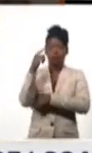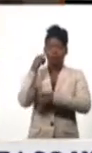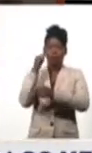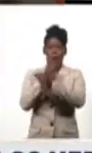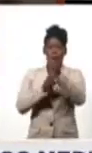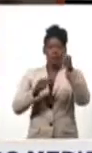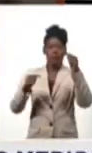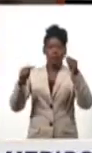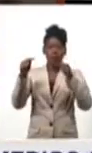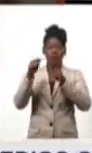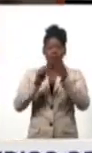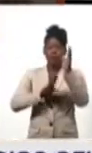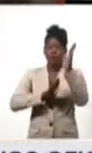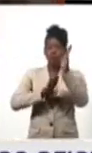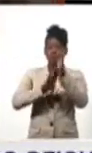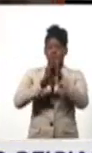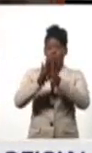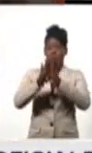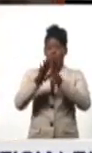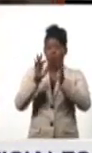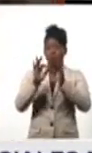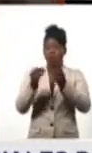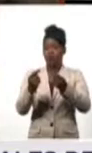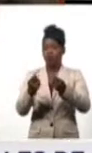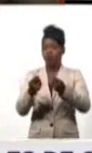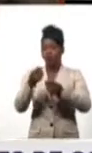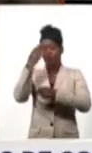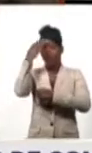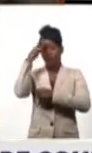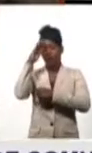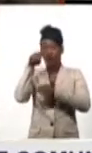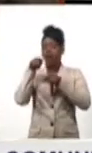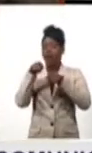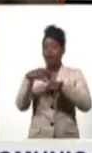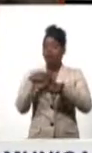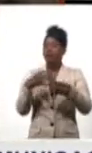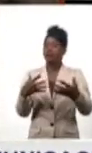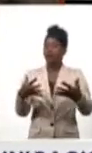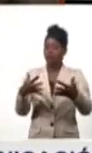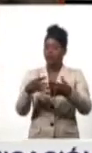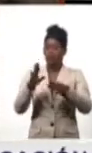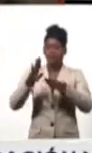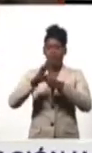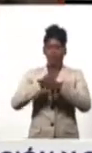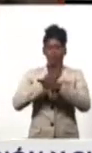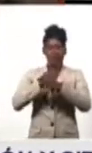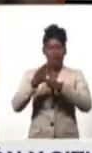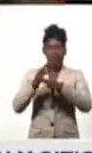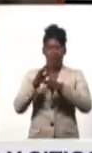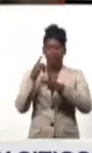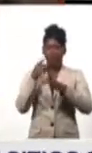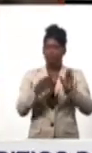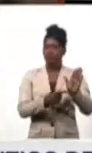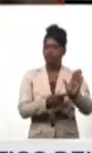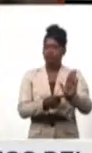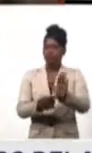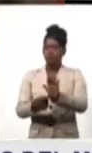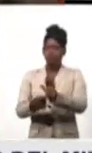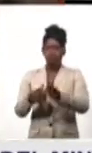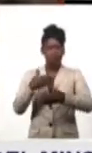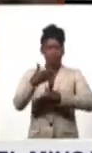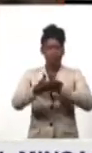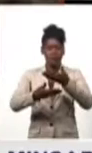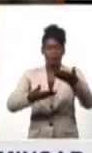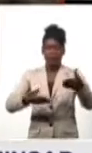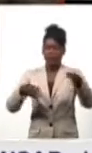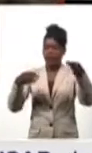desarrollo socioeconómico del país. Y eso está refrendado en múltiples documentos estratégicos y programáticos, como puede ser el